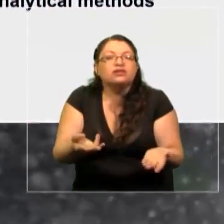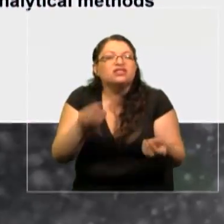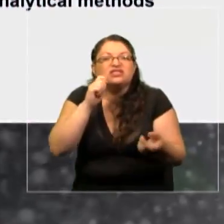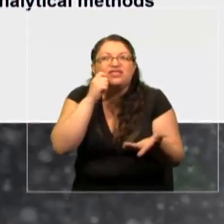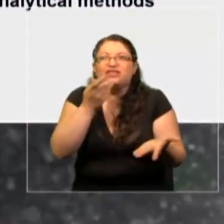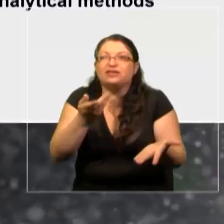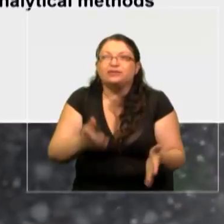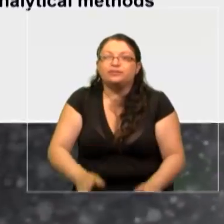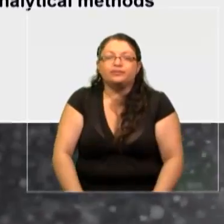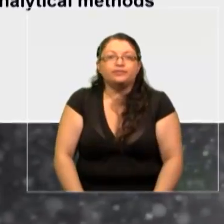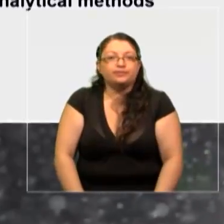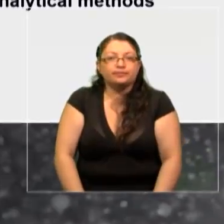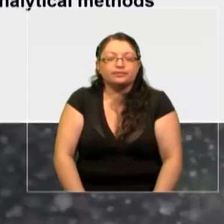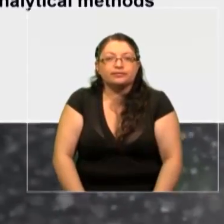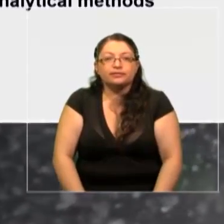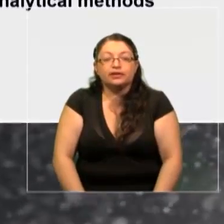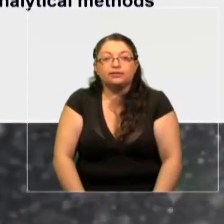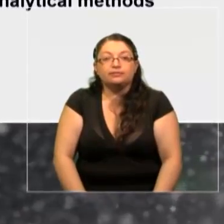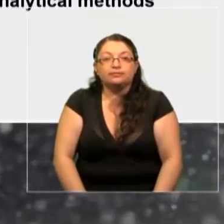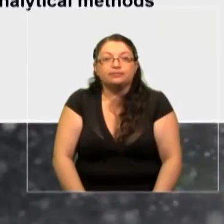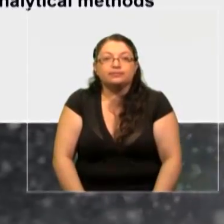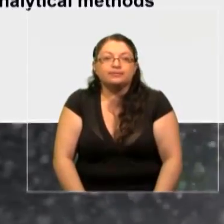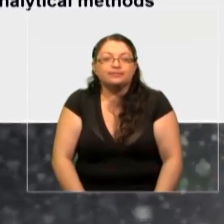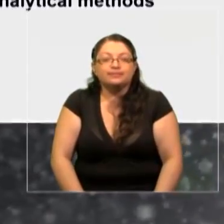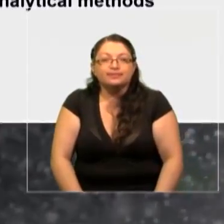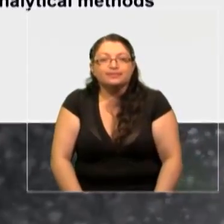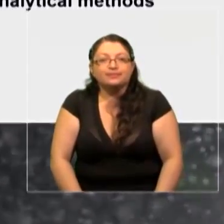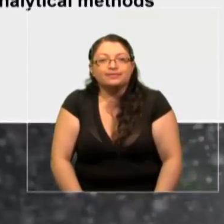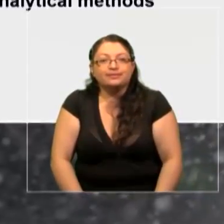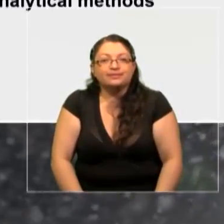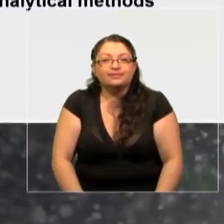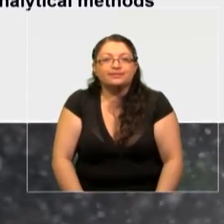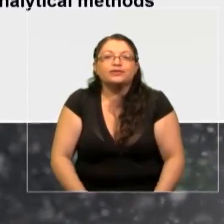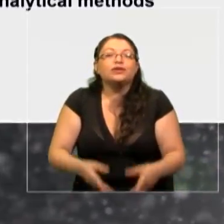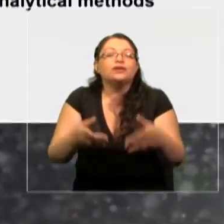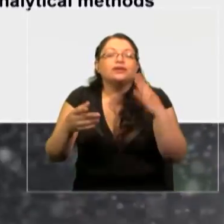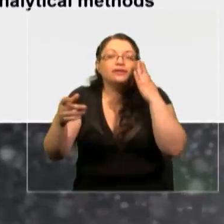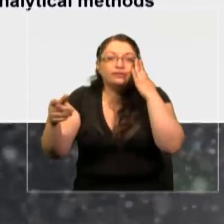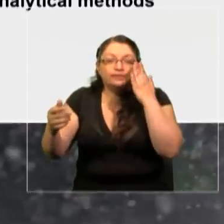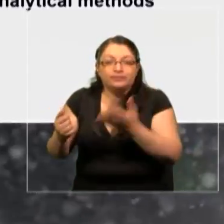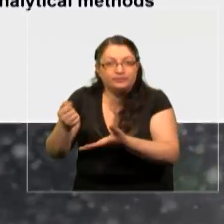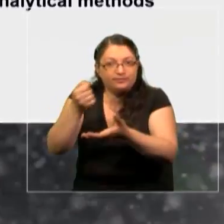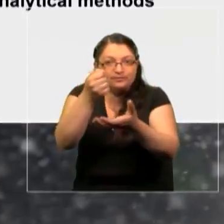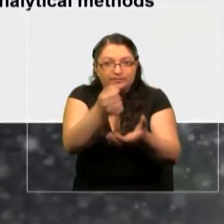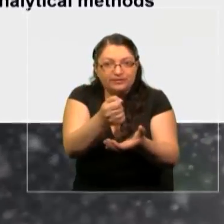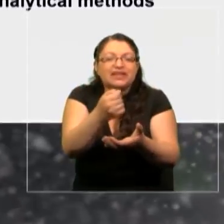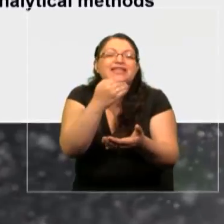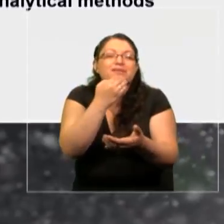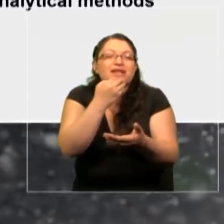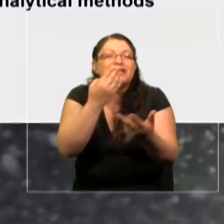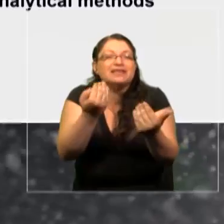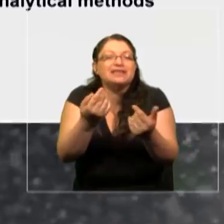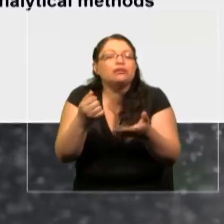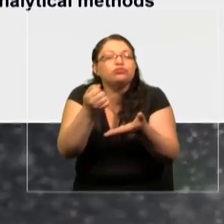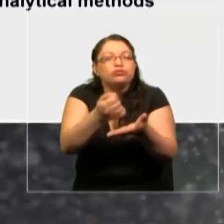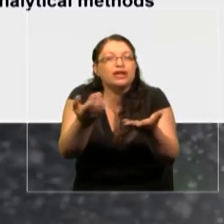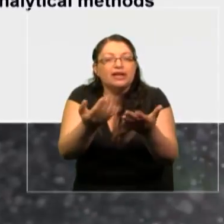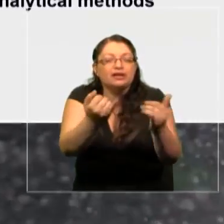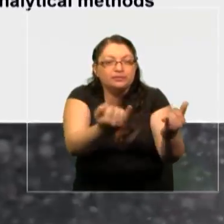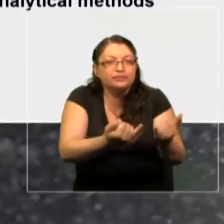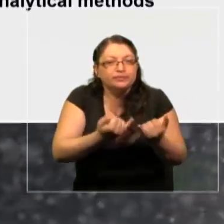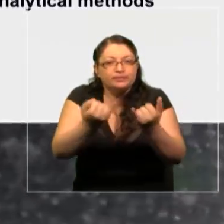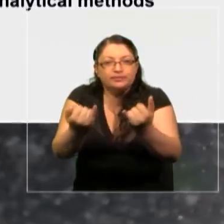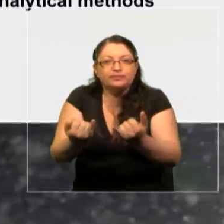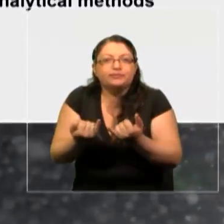Que, junto con esta inversión, debe haber una inversión en métodos analíticos robustos.